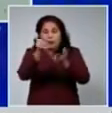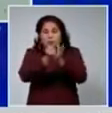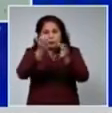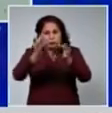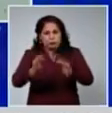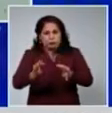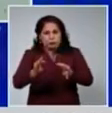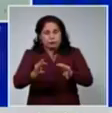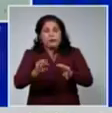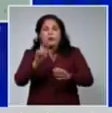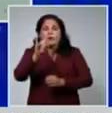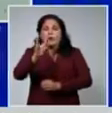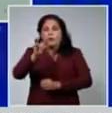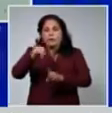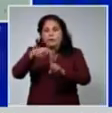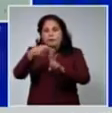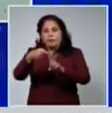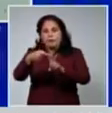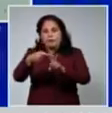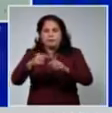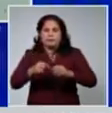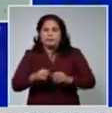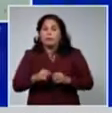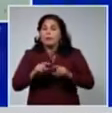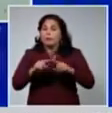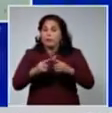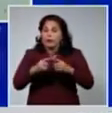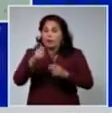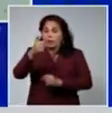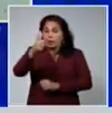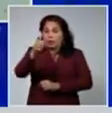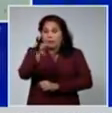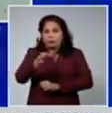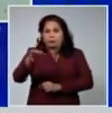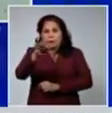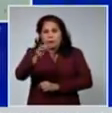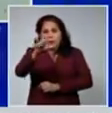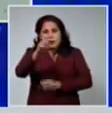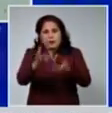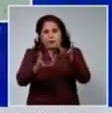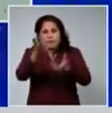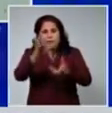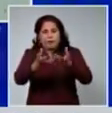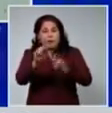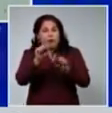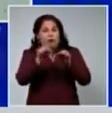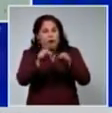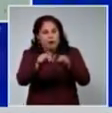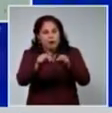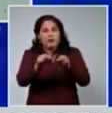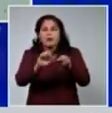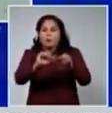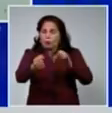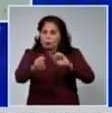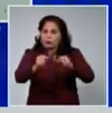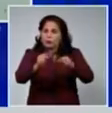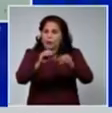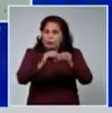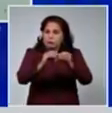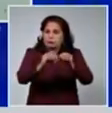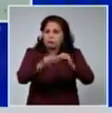son nueve más que el día anterior y principios el fuego donde mantiene una transmisión de la enfermedad